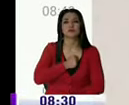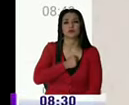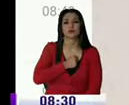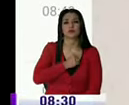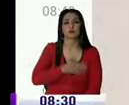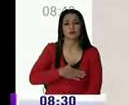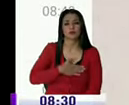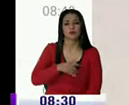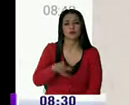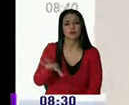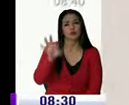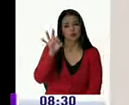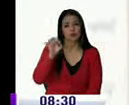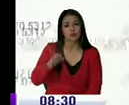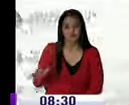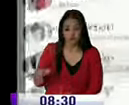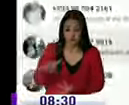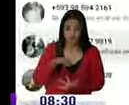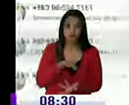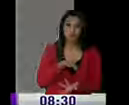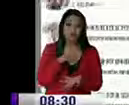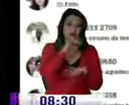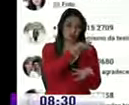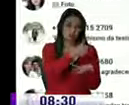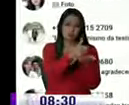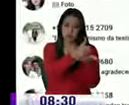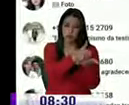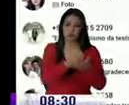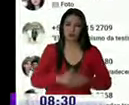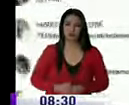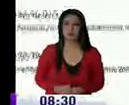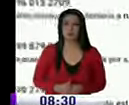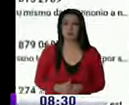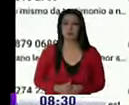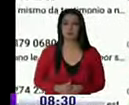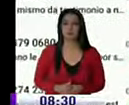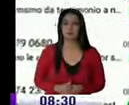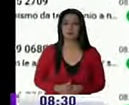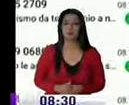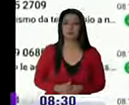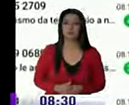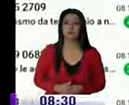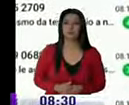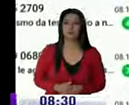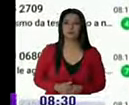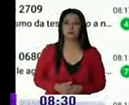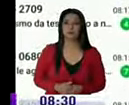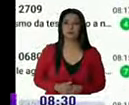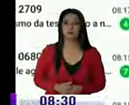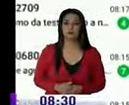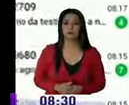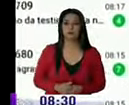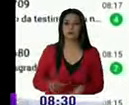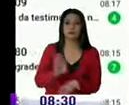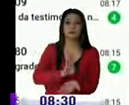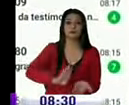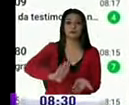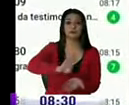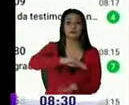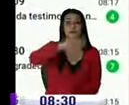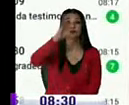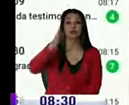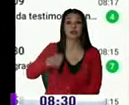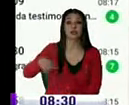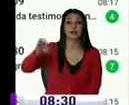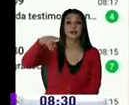favor ustedes lo puedan coger y ayudemos, no hay otra, ¿no? En el barrio Colinas del